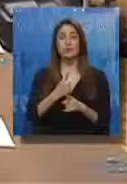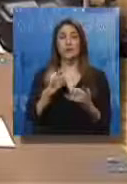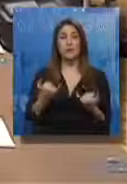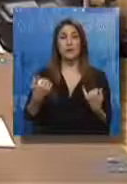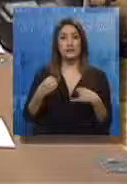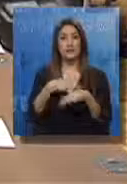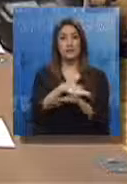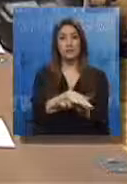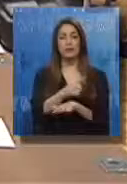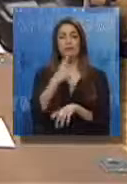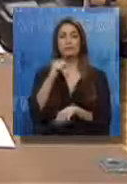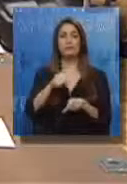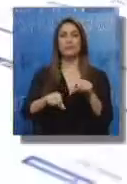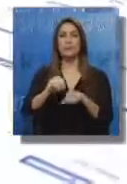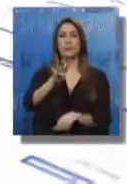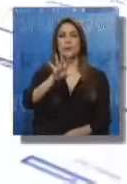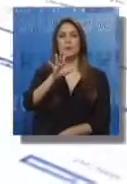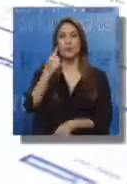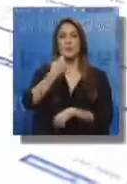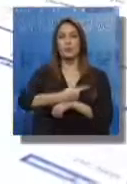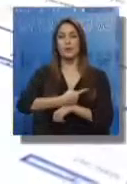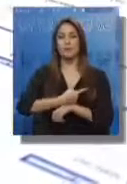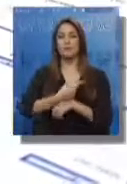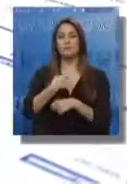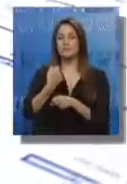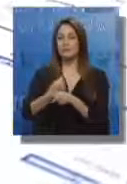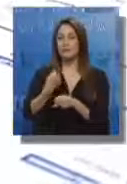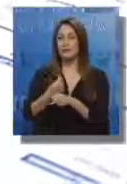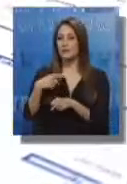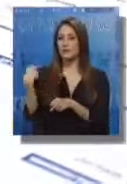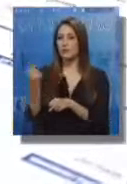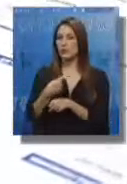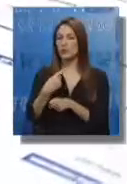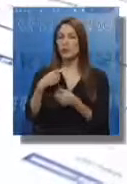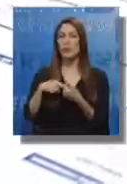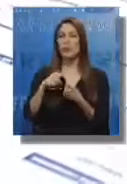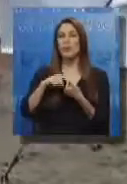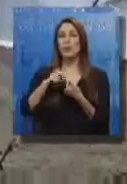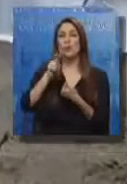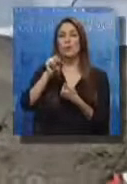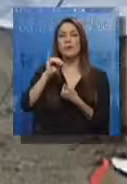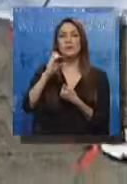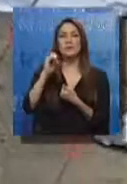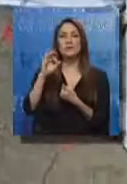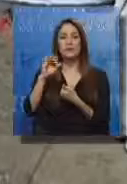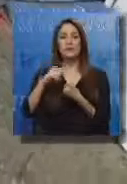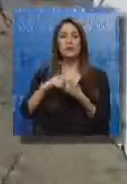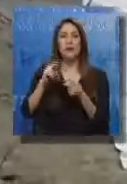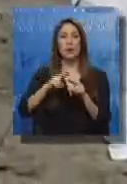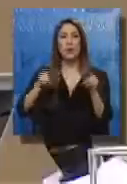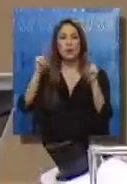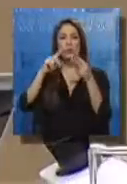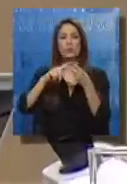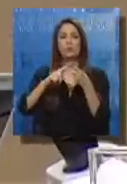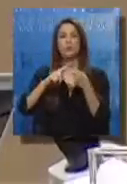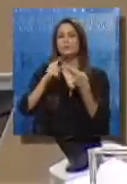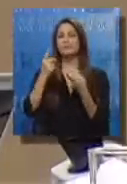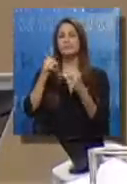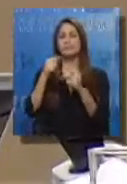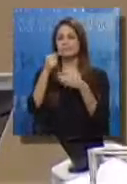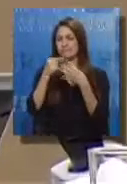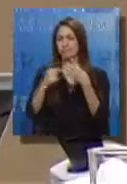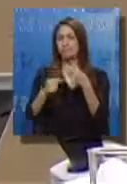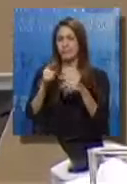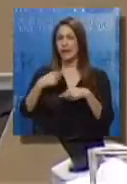informe fue elaborado en 45 días, en trabajo conjunto con entidades como UNESCO, UNICEF, ACNUR, ONU, entre otras. Tuvimos más de